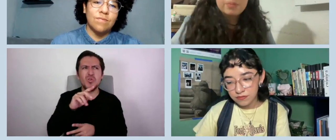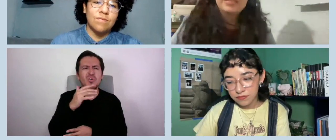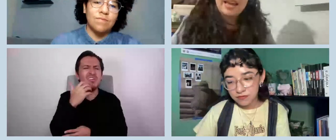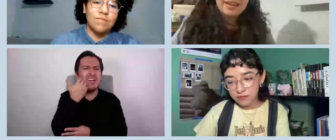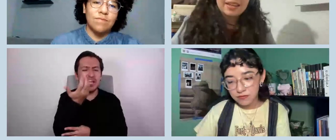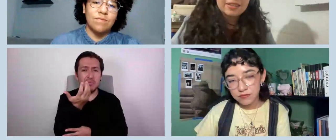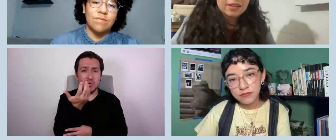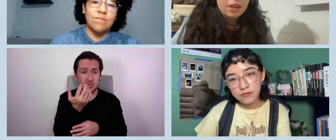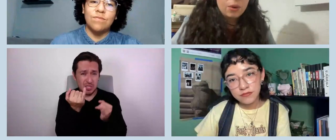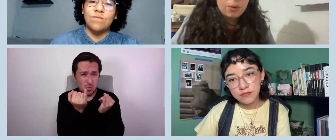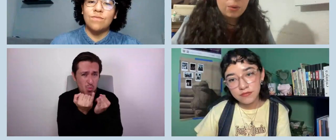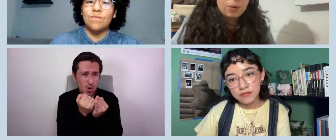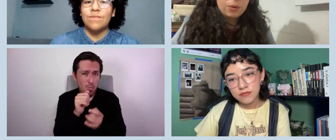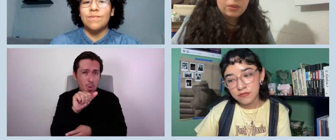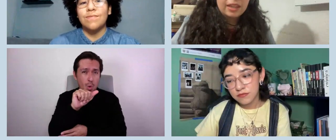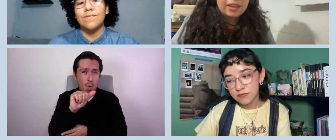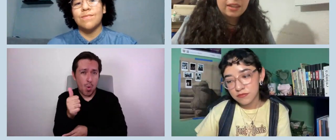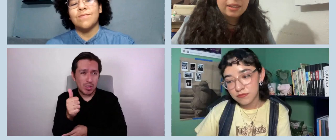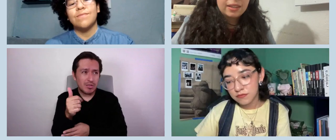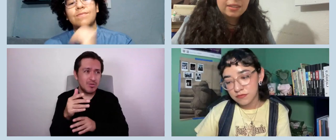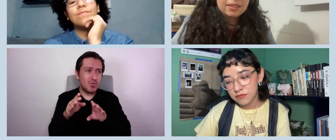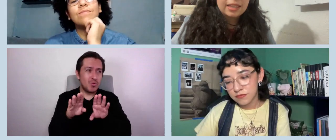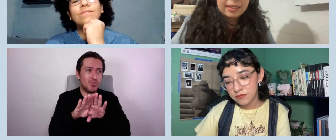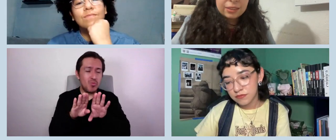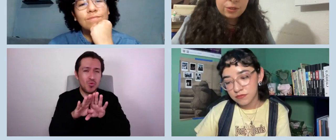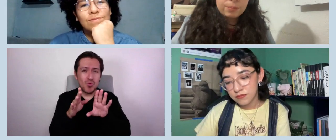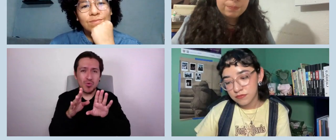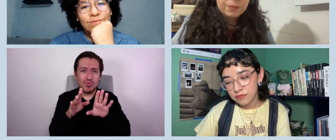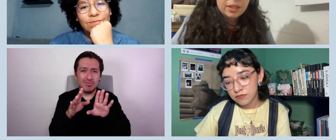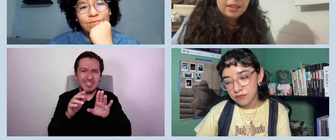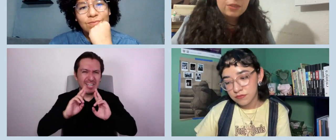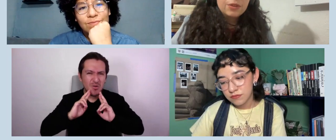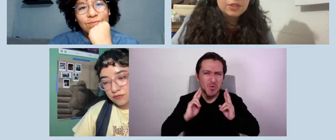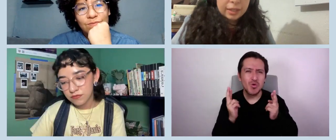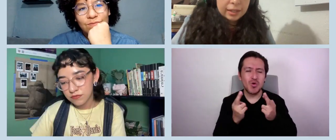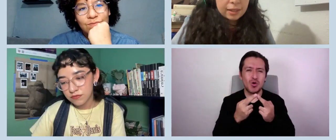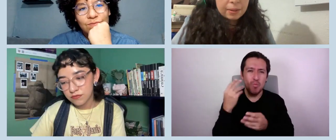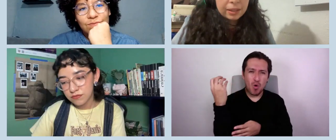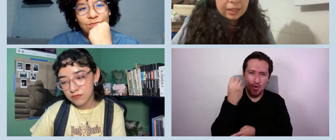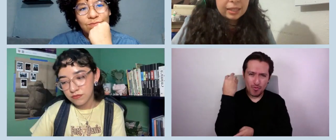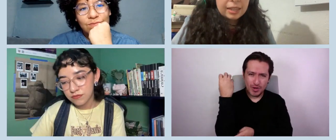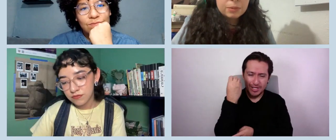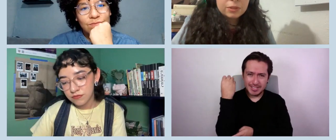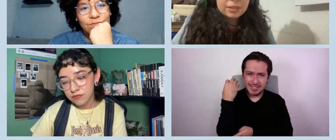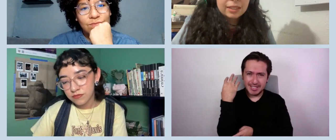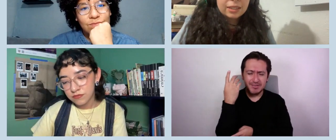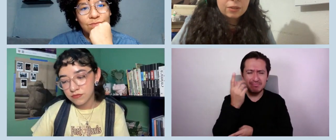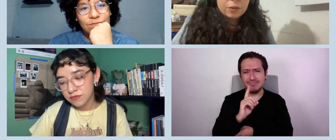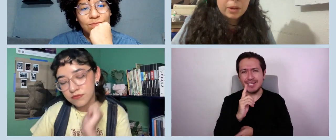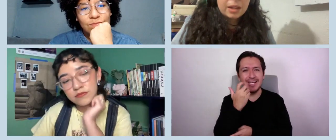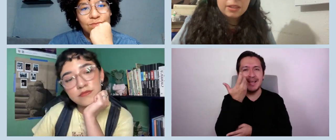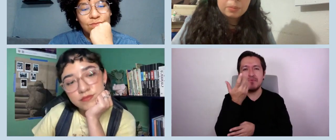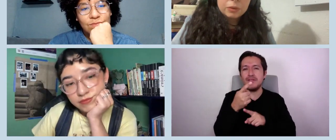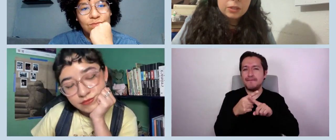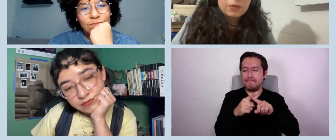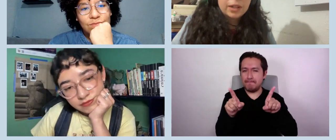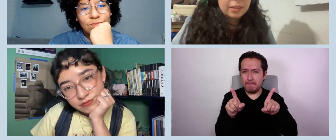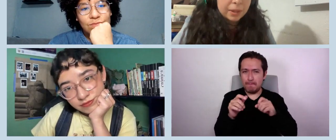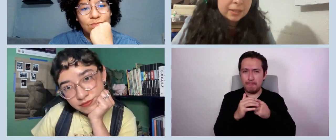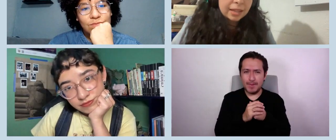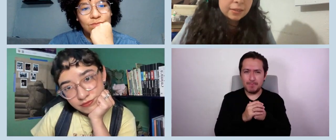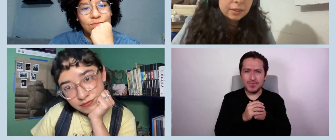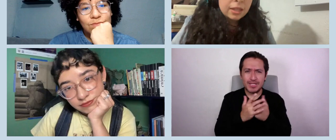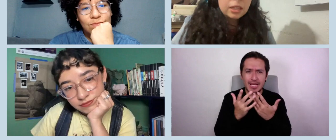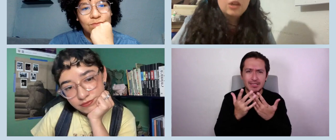ciclos de homenajes o de este teatro nos interesaba que las voces que conformaran apuntes